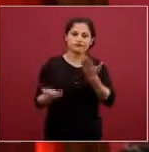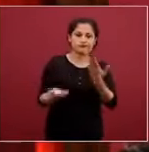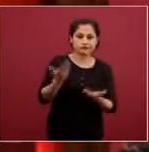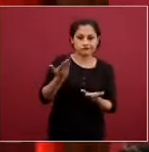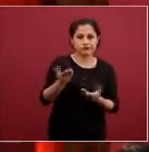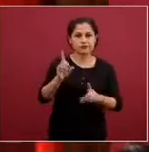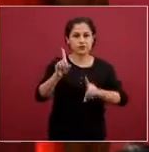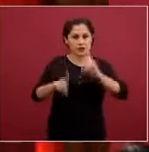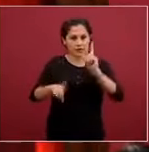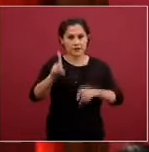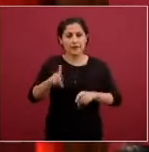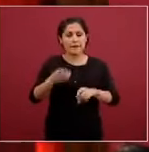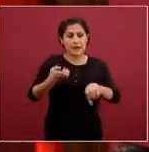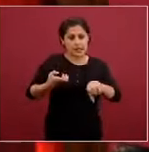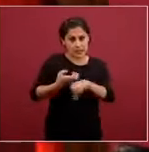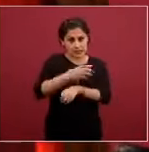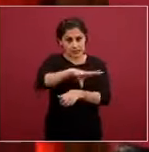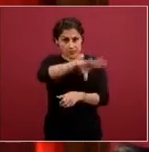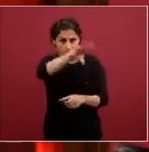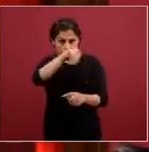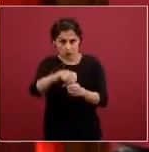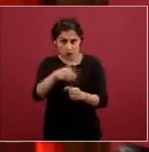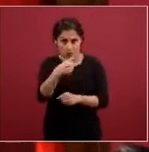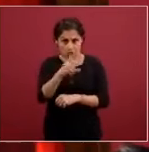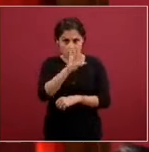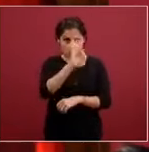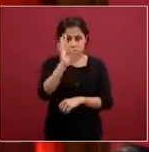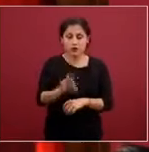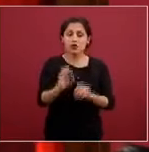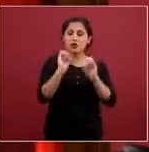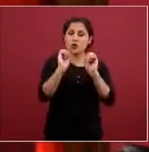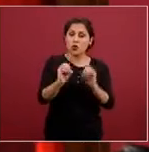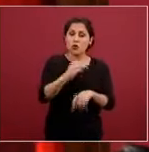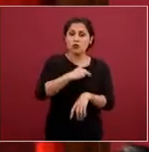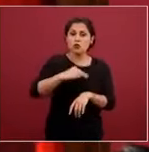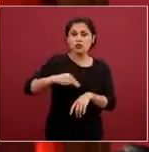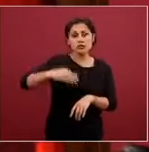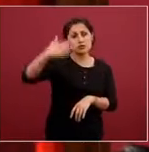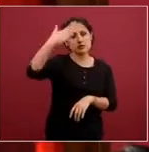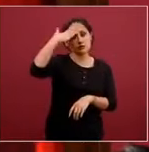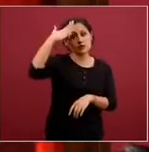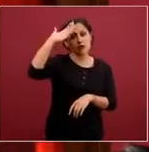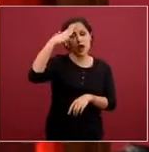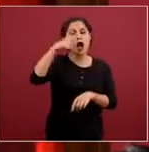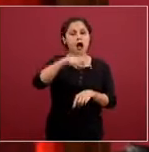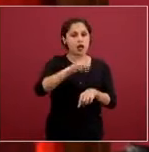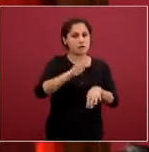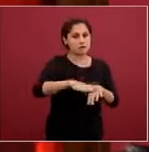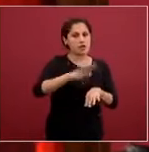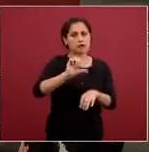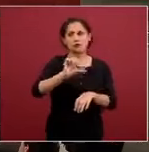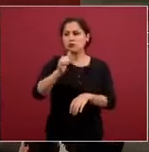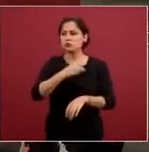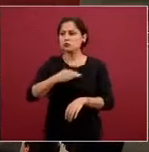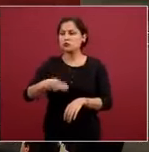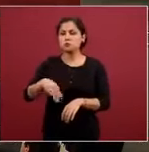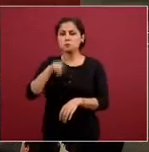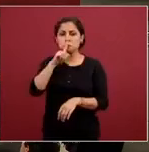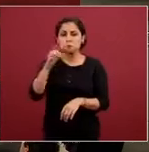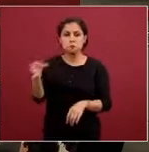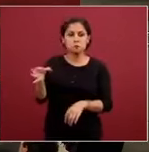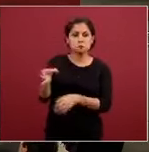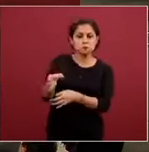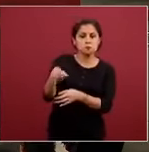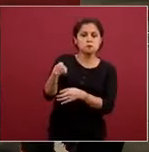federativa o si se encuentra concentrada en algunos de sus principales municipios que tienen a lo mejor la mayor intensidad